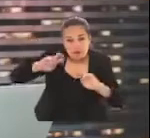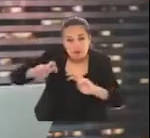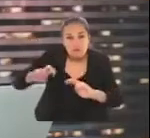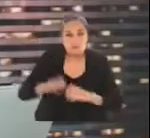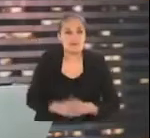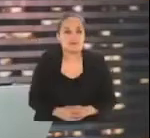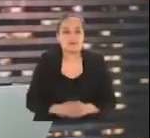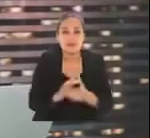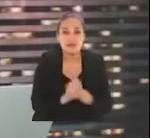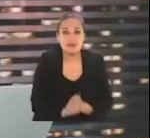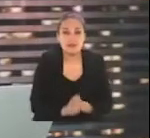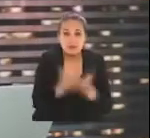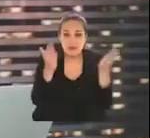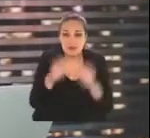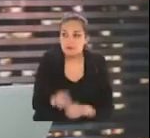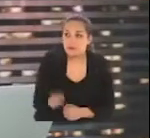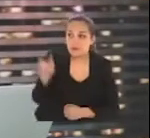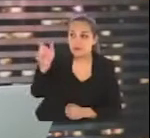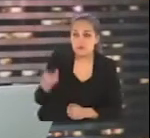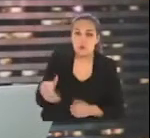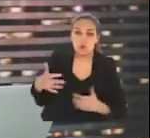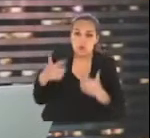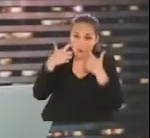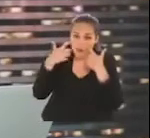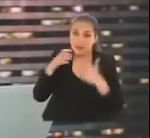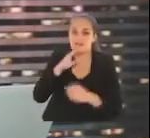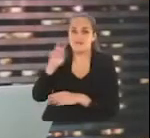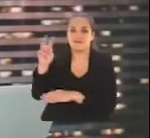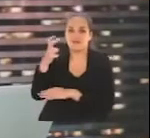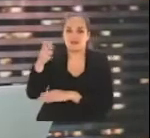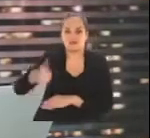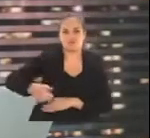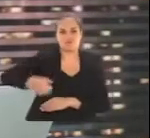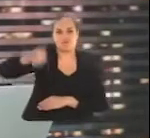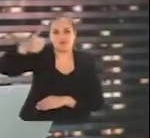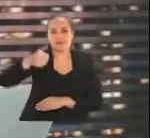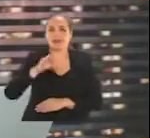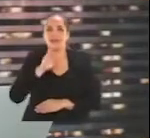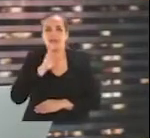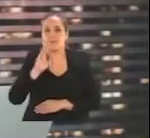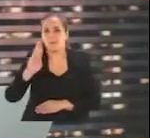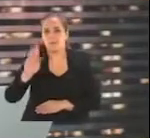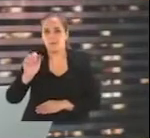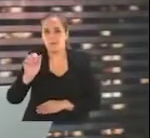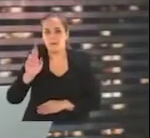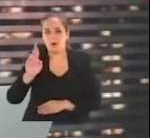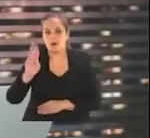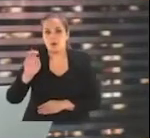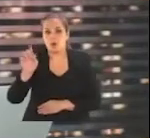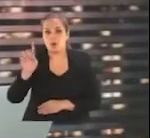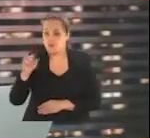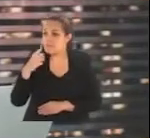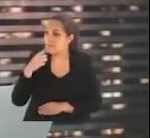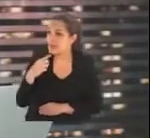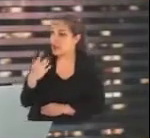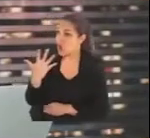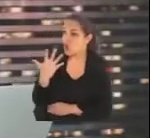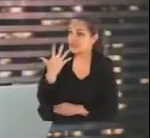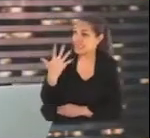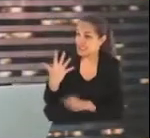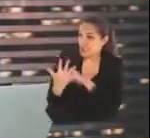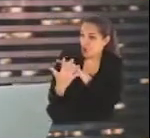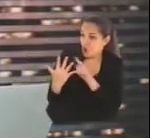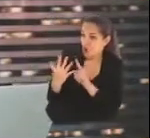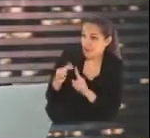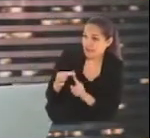saludo hasta ahora otro de los protagonistas de la jornada del fiscal general de la nación francisco barbosa decíamos que cinco fiscales especializados estuvieron muy